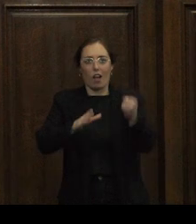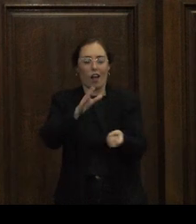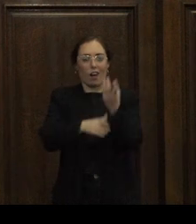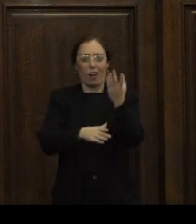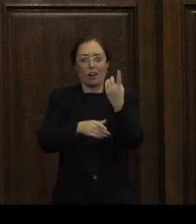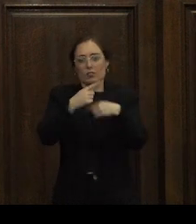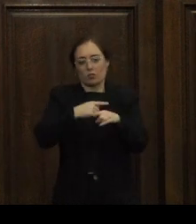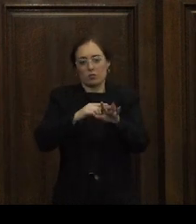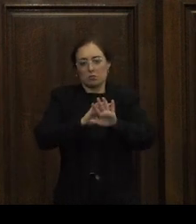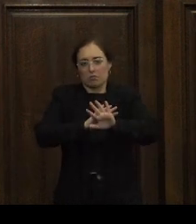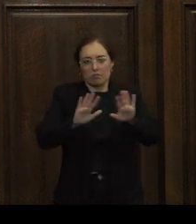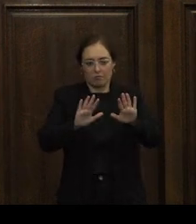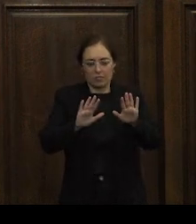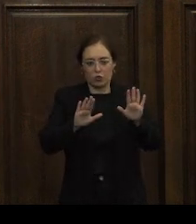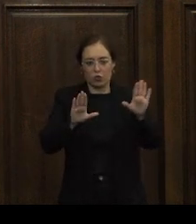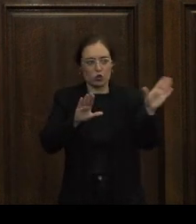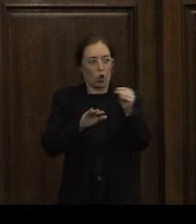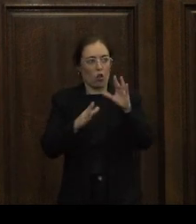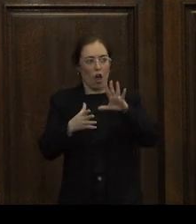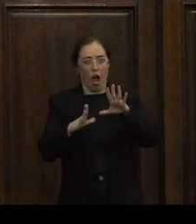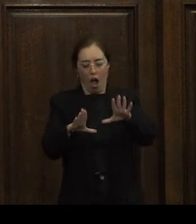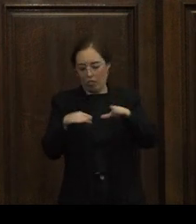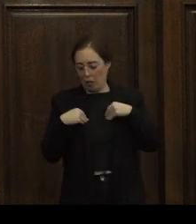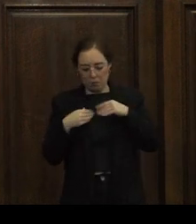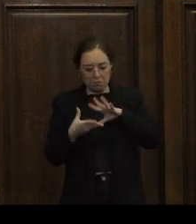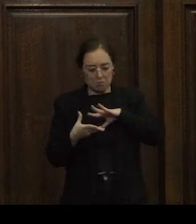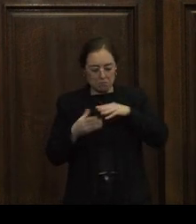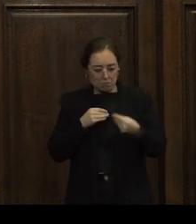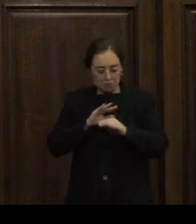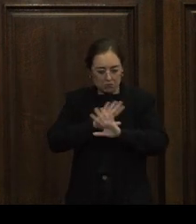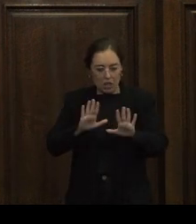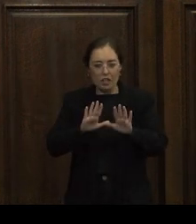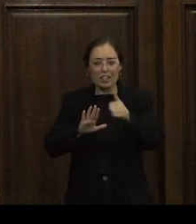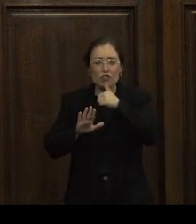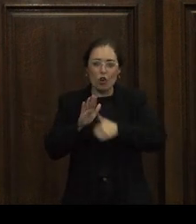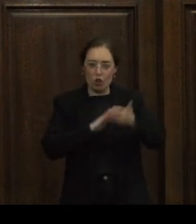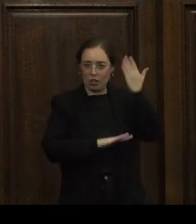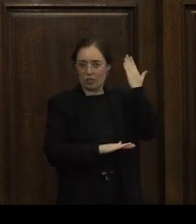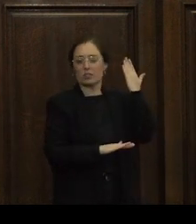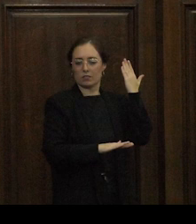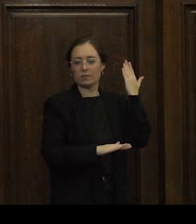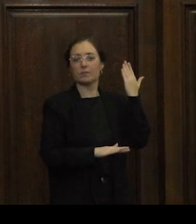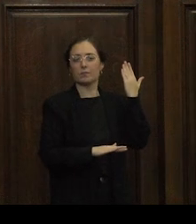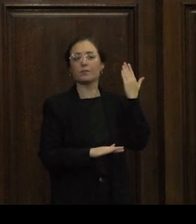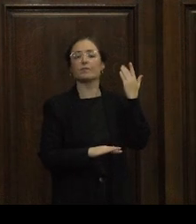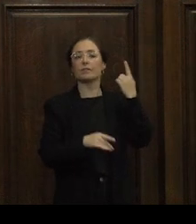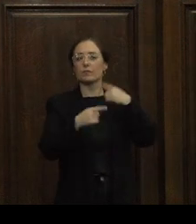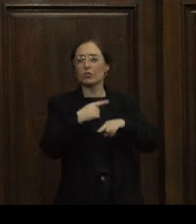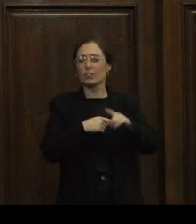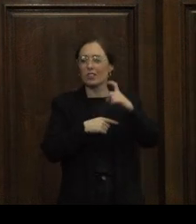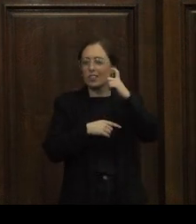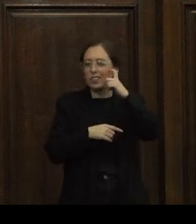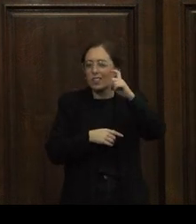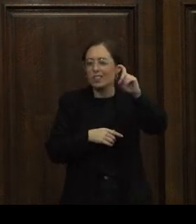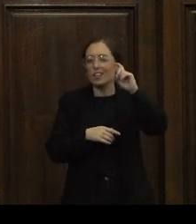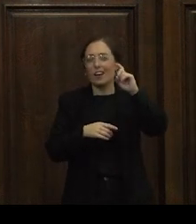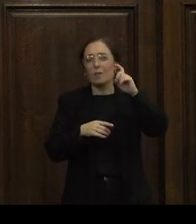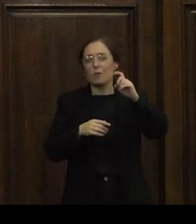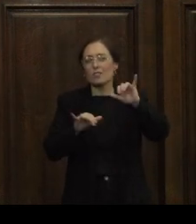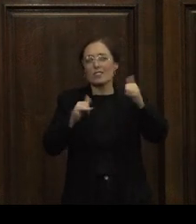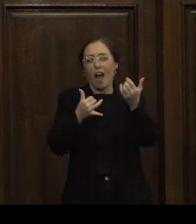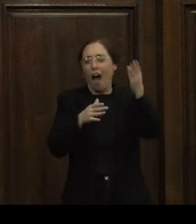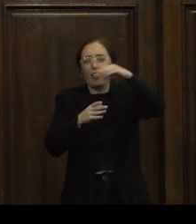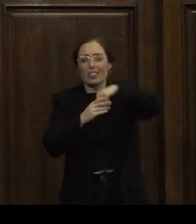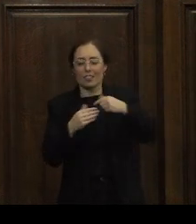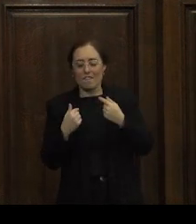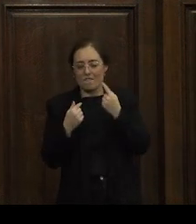nos movió a utilizarlas, a adoptarlas. Entonces, no son neutras porque son históricas. Por lo tanto, traen incorporados algunos valores y creencias